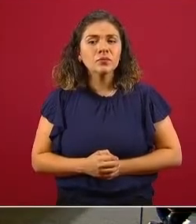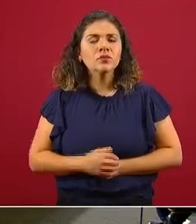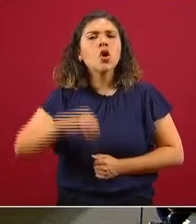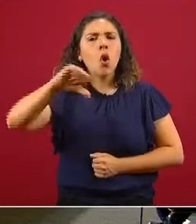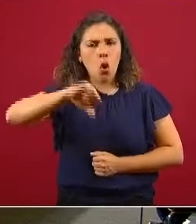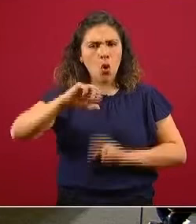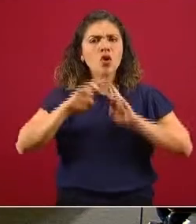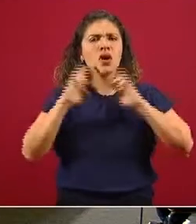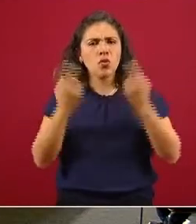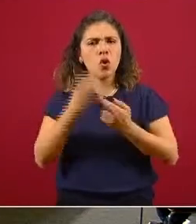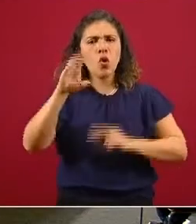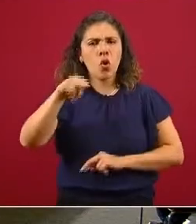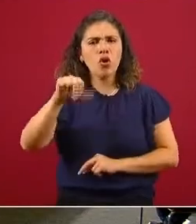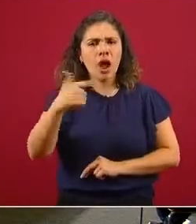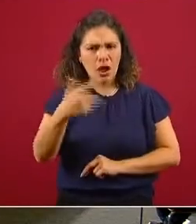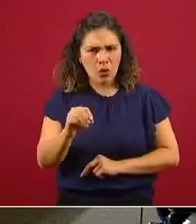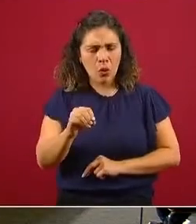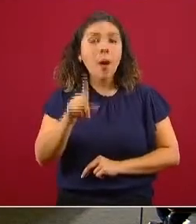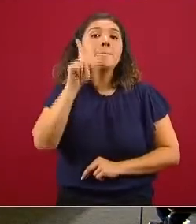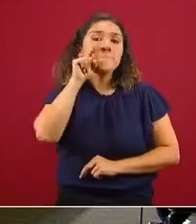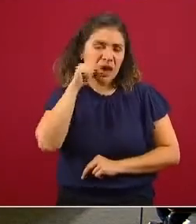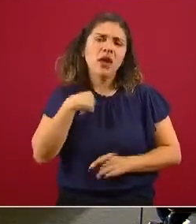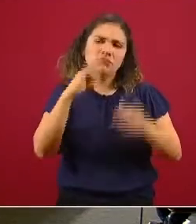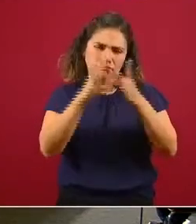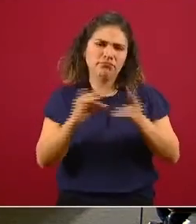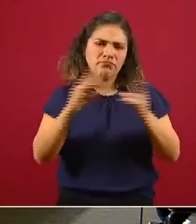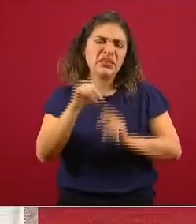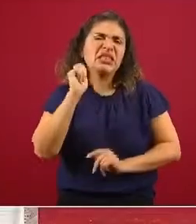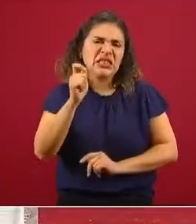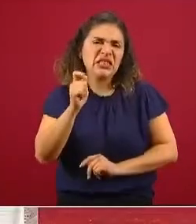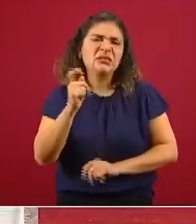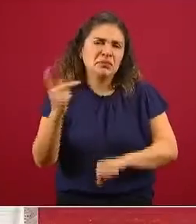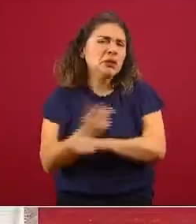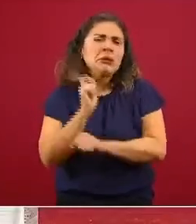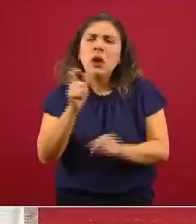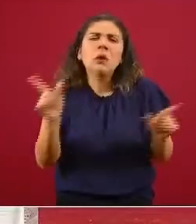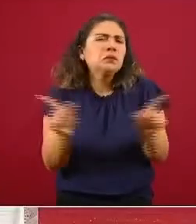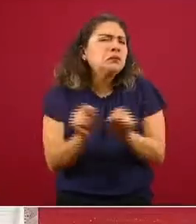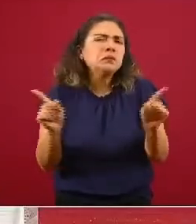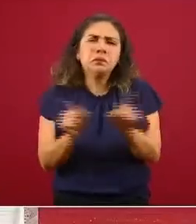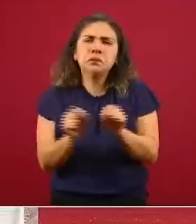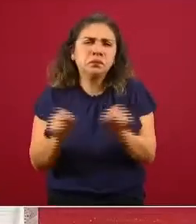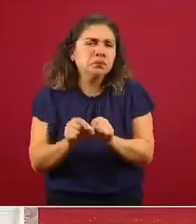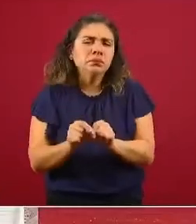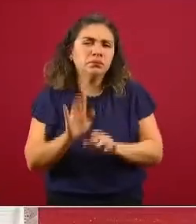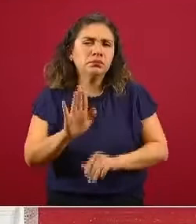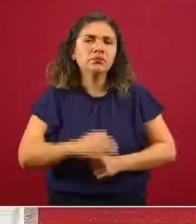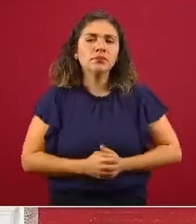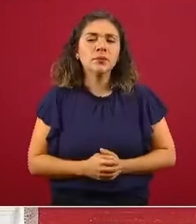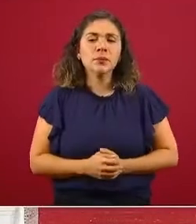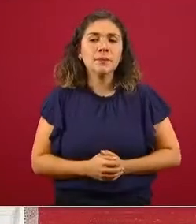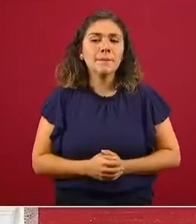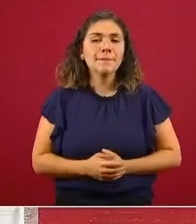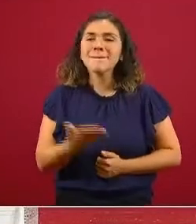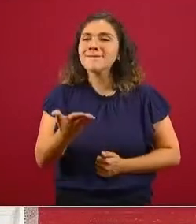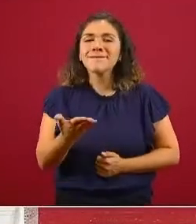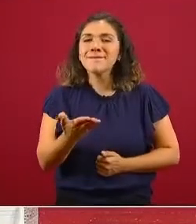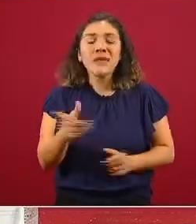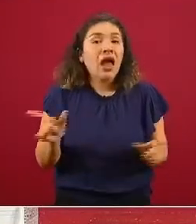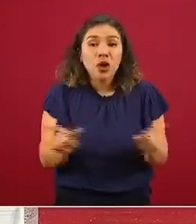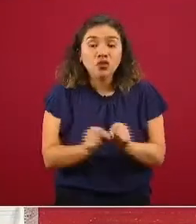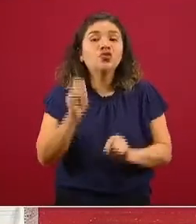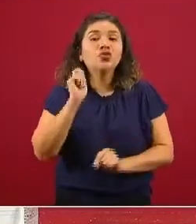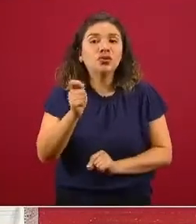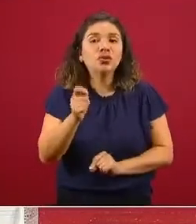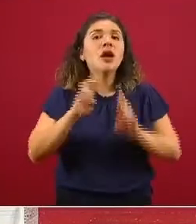Hoy tuvimos reunión con la CONAGO, mañana les platico, fue más breve, más sintética. Bueno, la